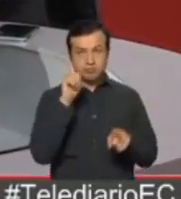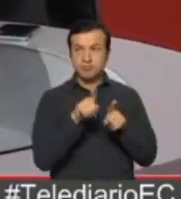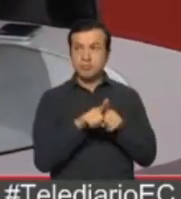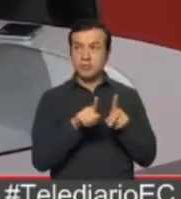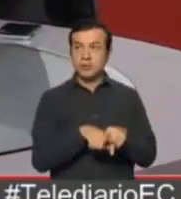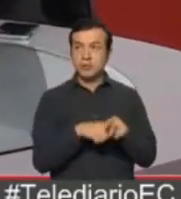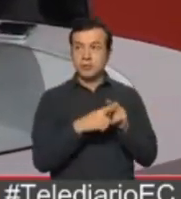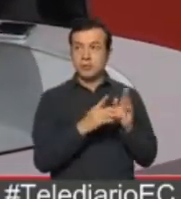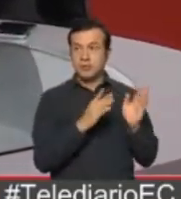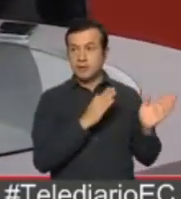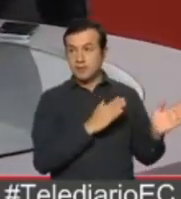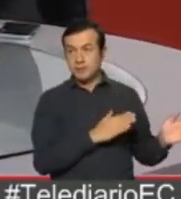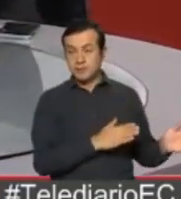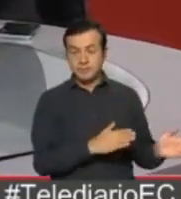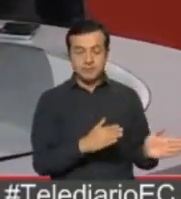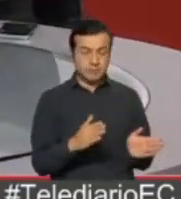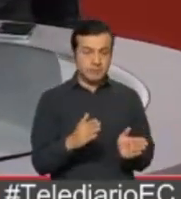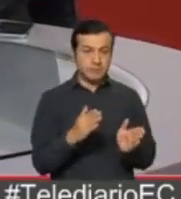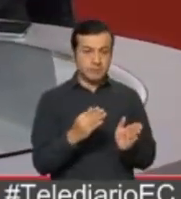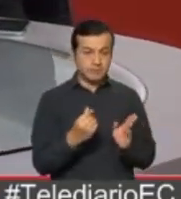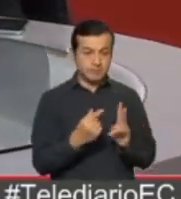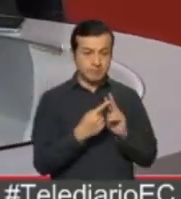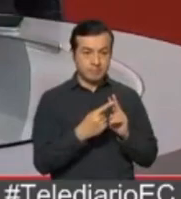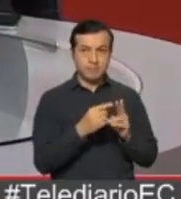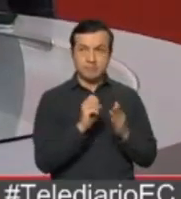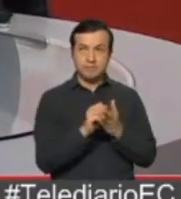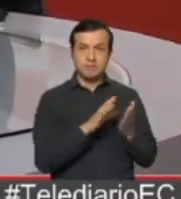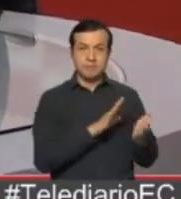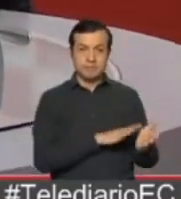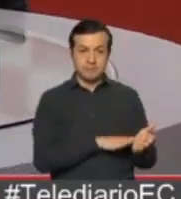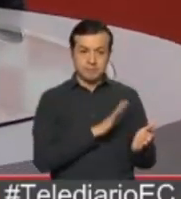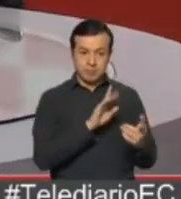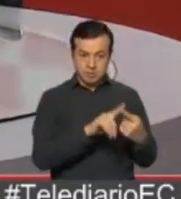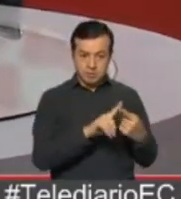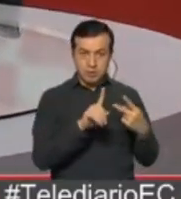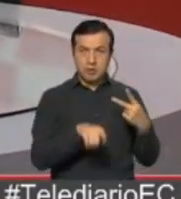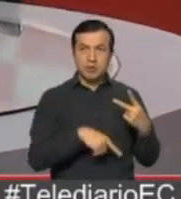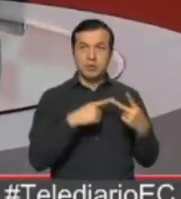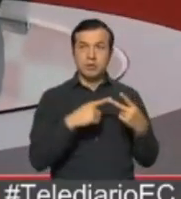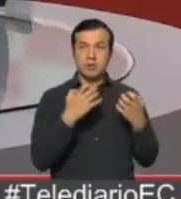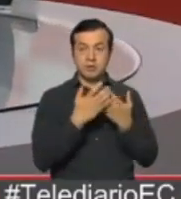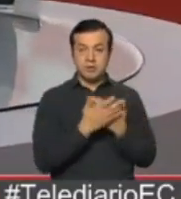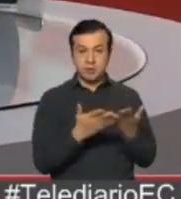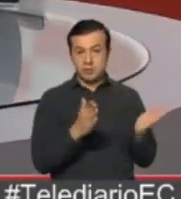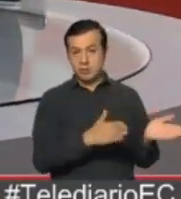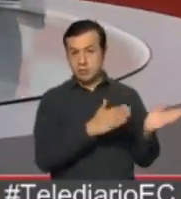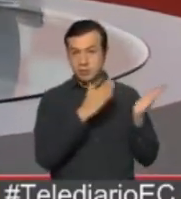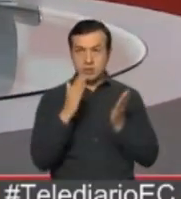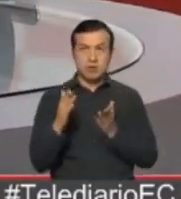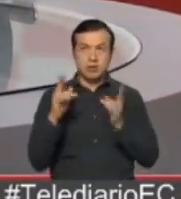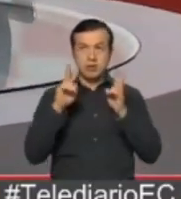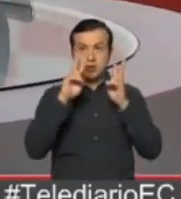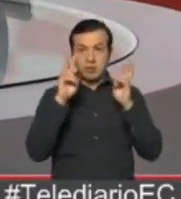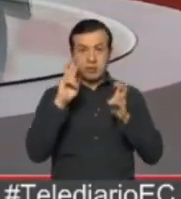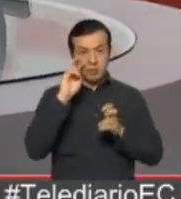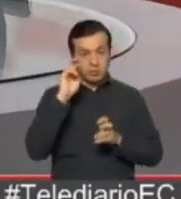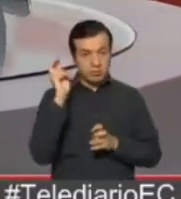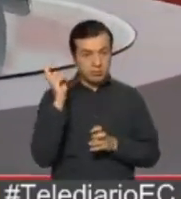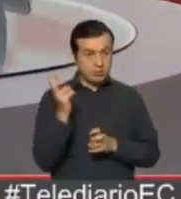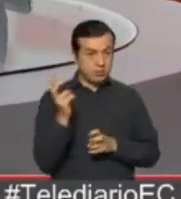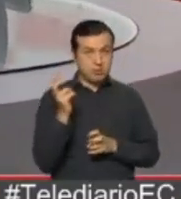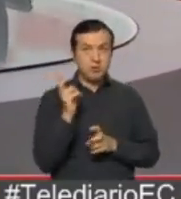acuerdos para financiar el proyecto eso por una parte y me gusta que haya tocado el punto del turismo